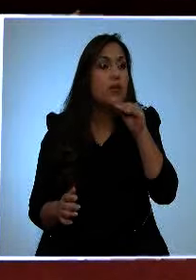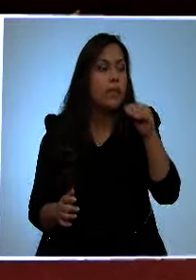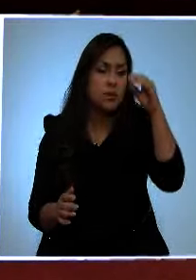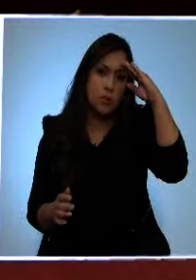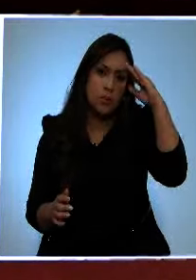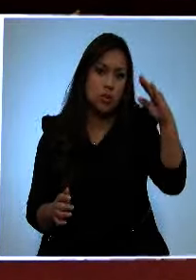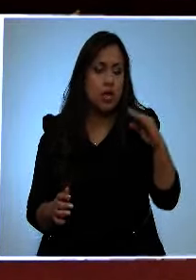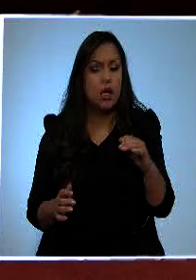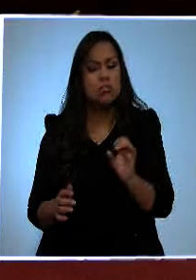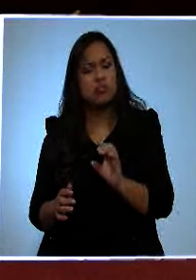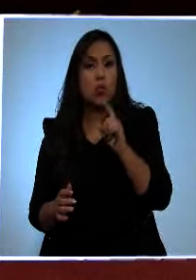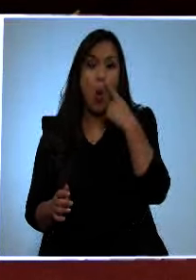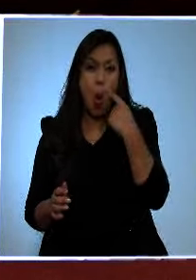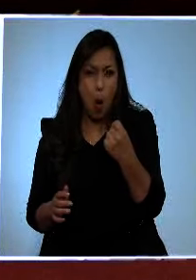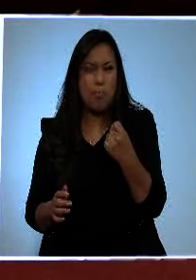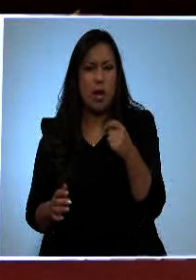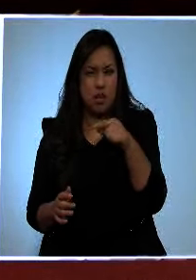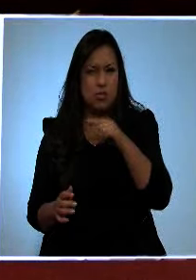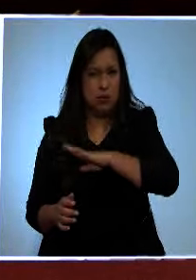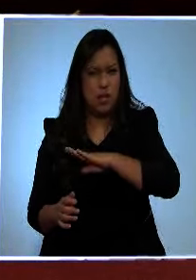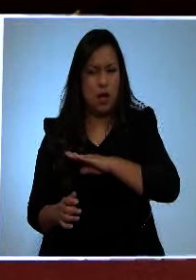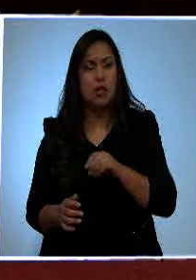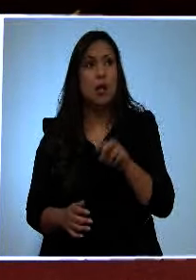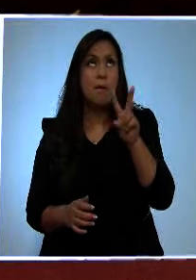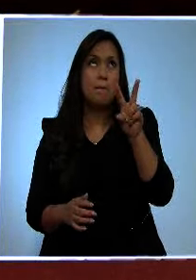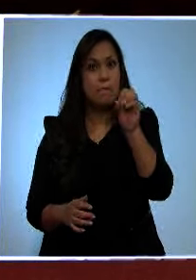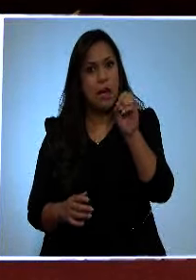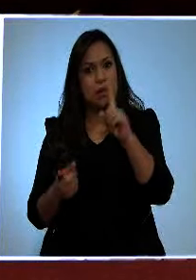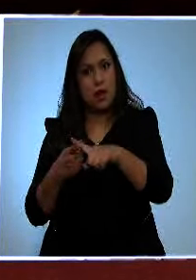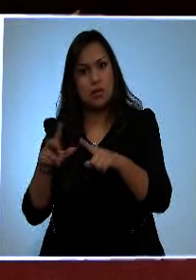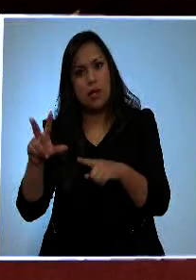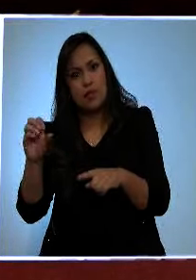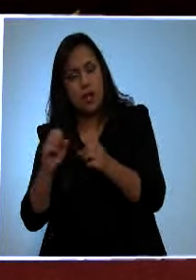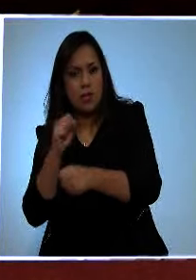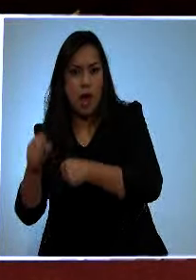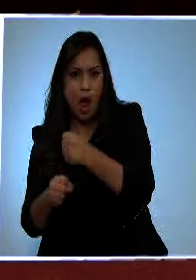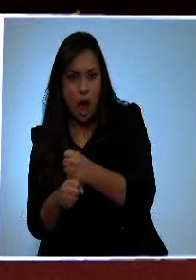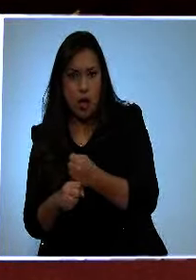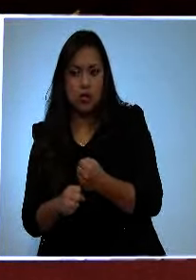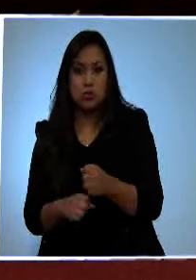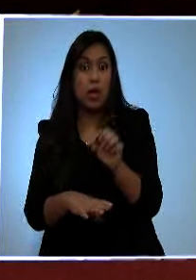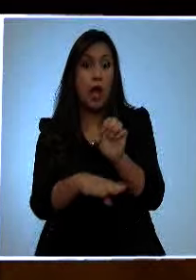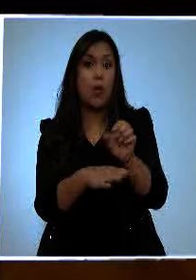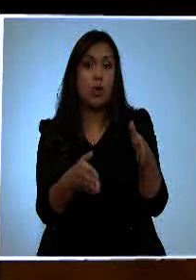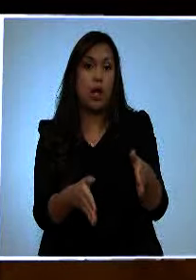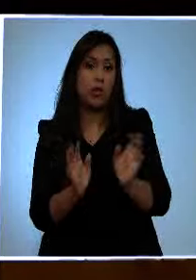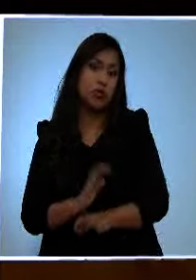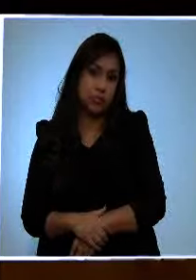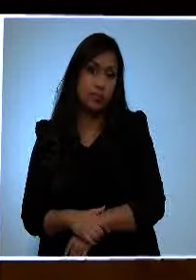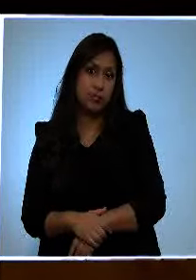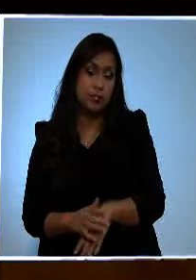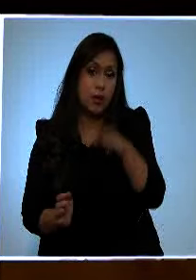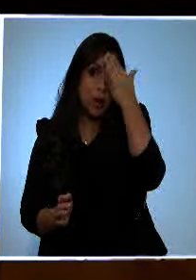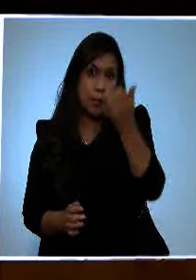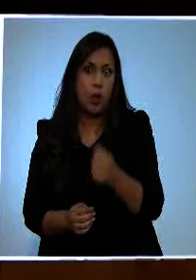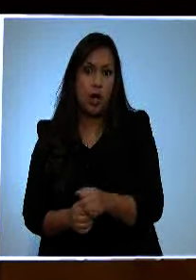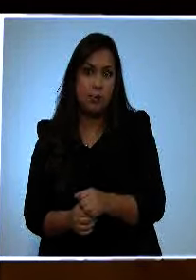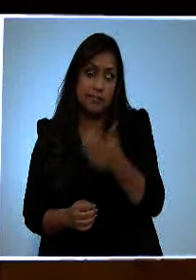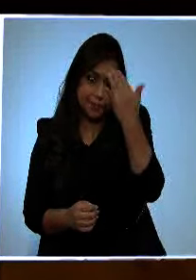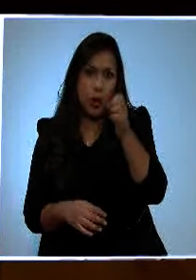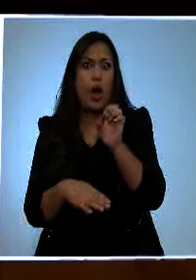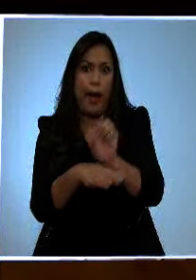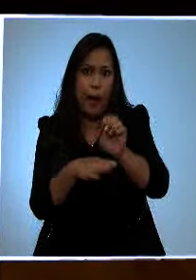sujeto entre 20 y 30 años ecuatoriano Pues no le estoy diciendo nada porque somos varios milloncitos de esos al